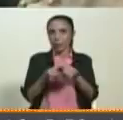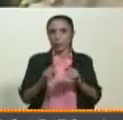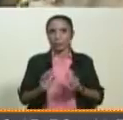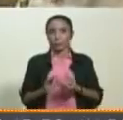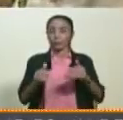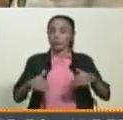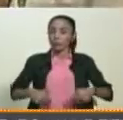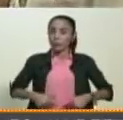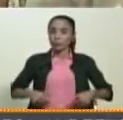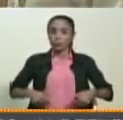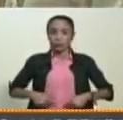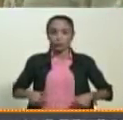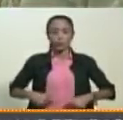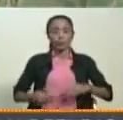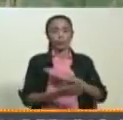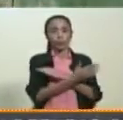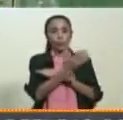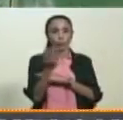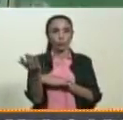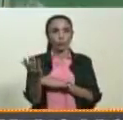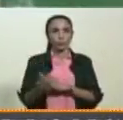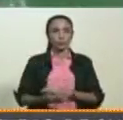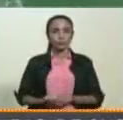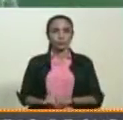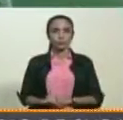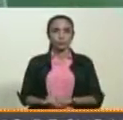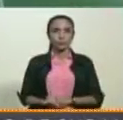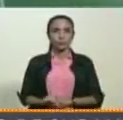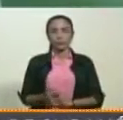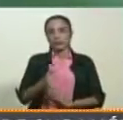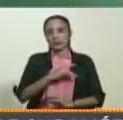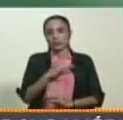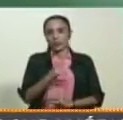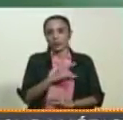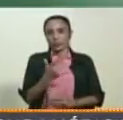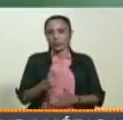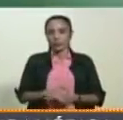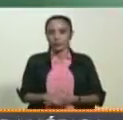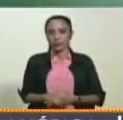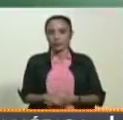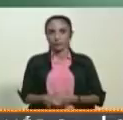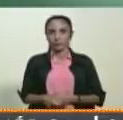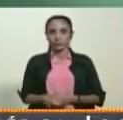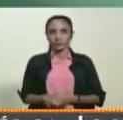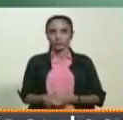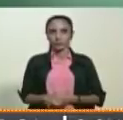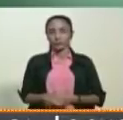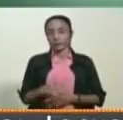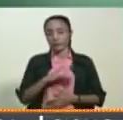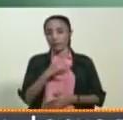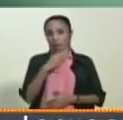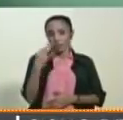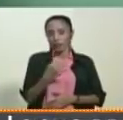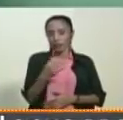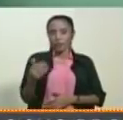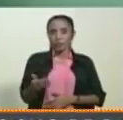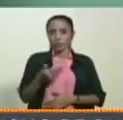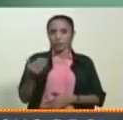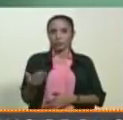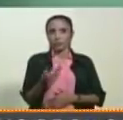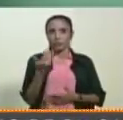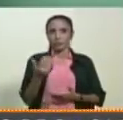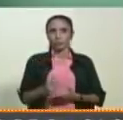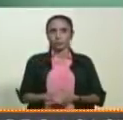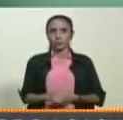que se hace cuando se entrega a Tarek, cuando tú entregas esto, uno siente una gran satisfacción y siente que vale la pena la revolución y que vale la